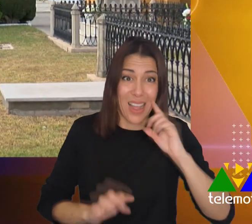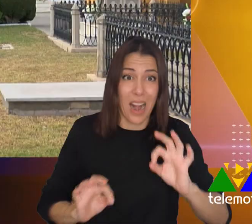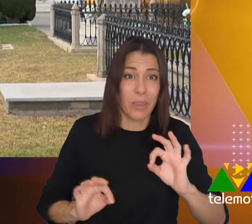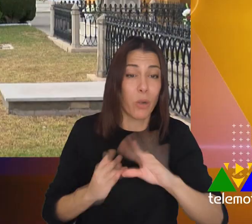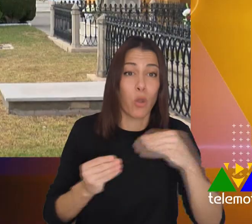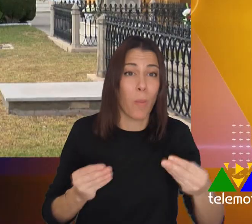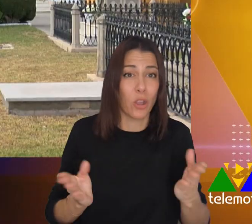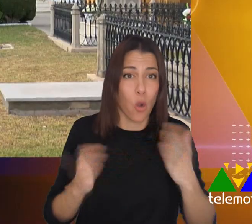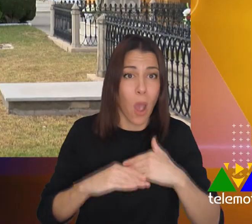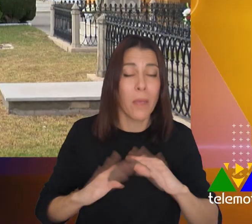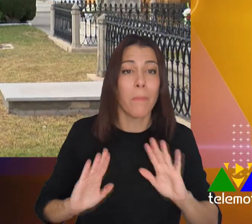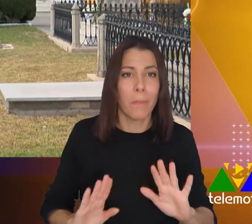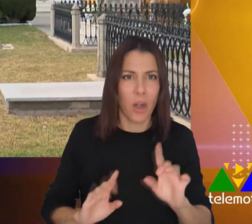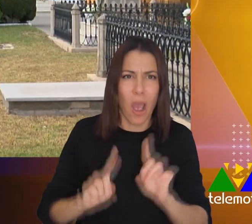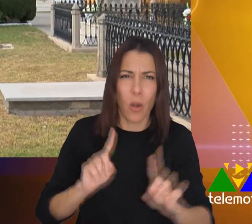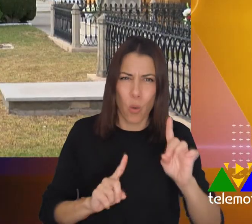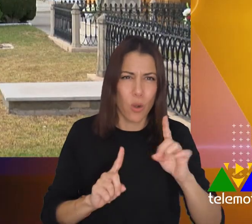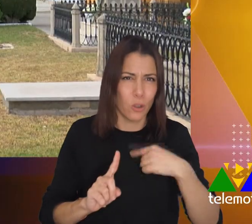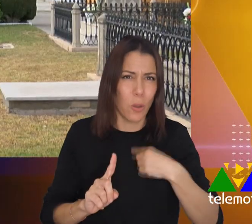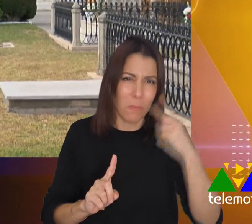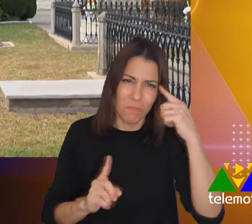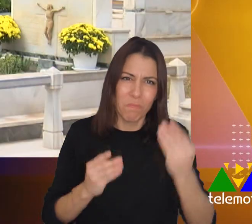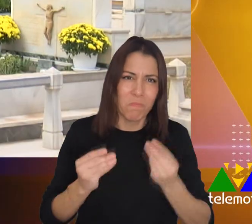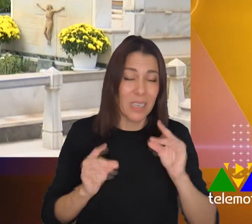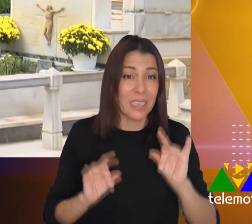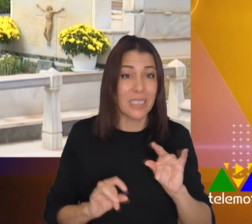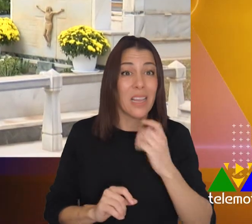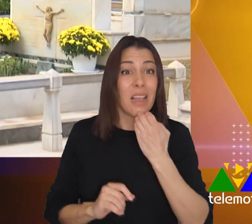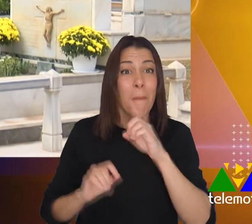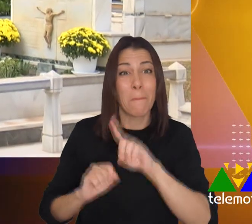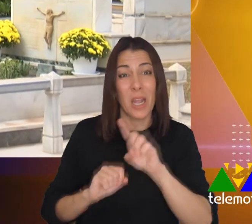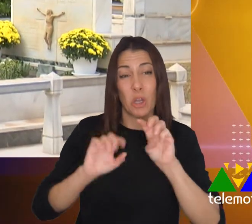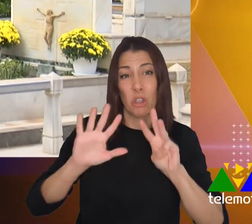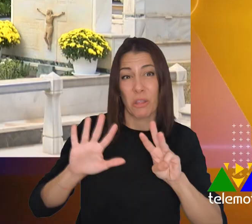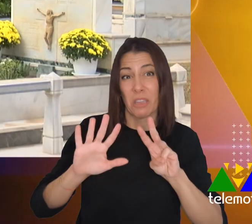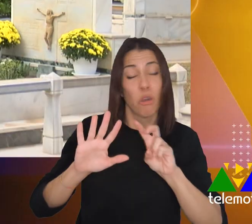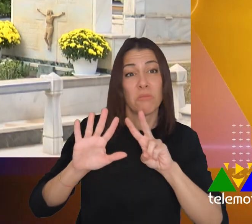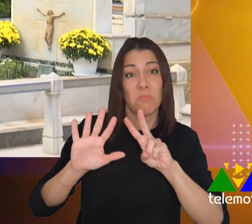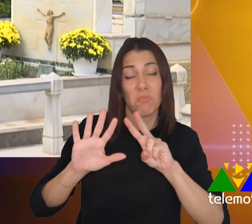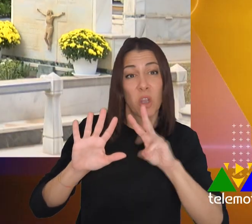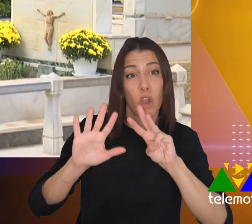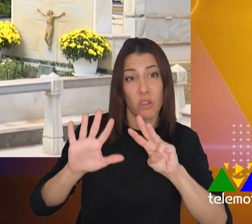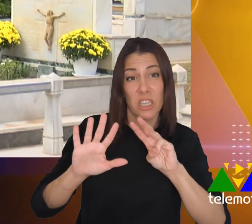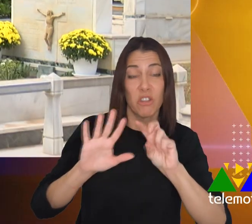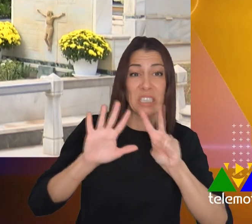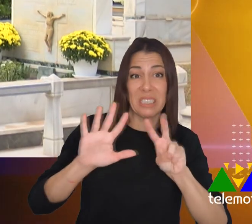documentación, pero algunos de ellos, es decir, que en 1873 en teoría no estaba terminado de construir.